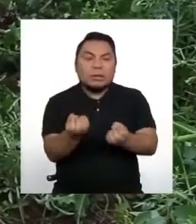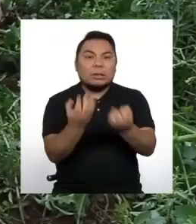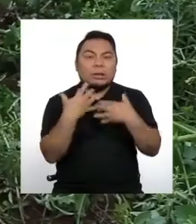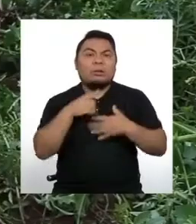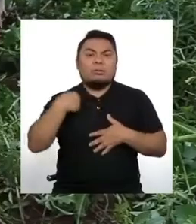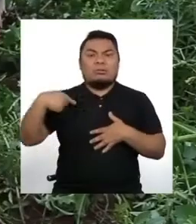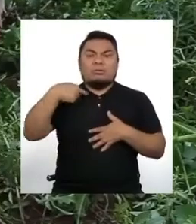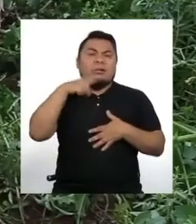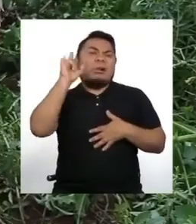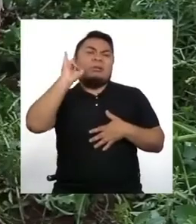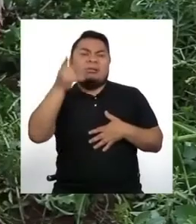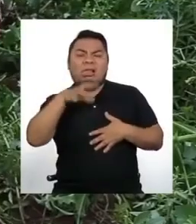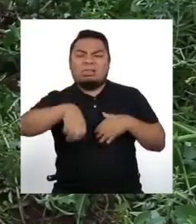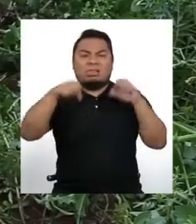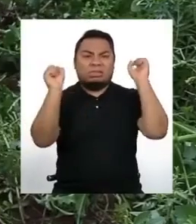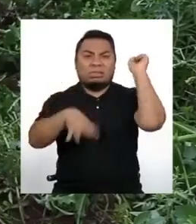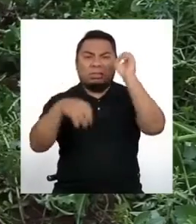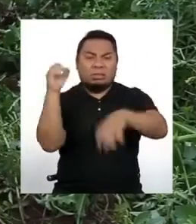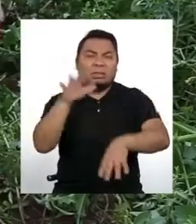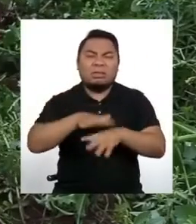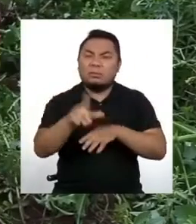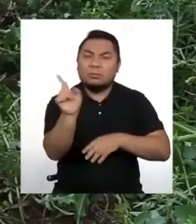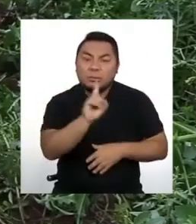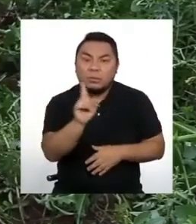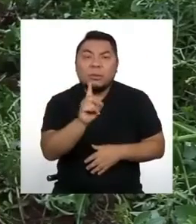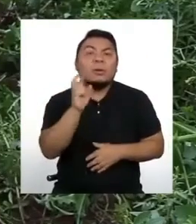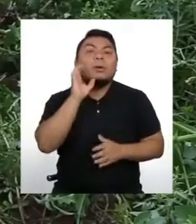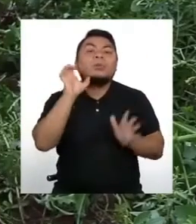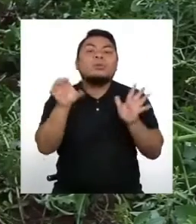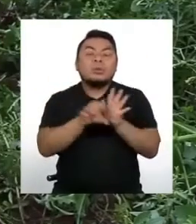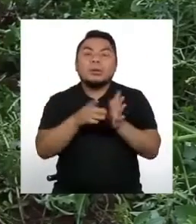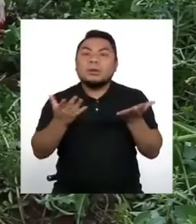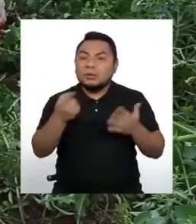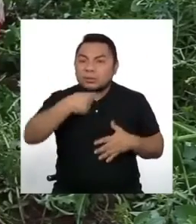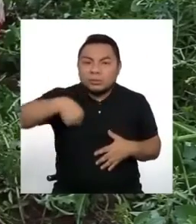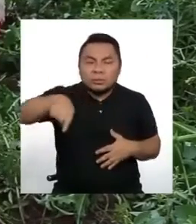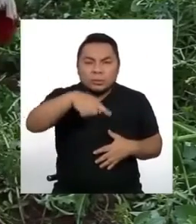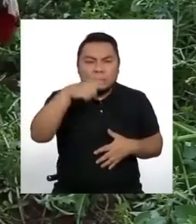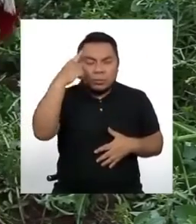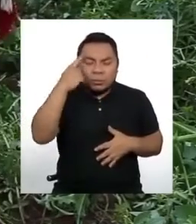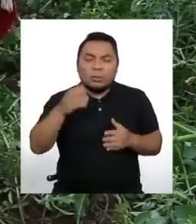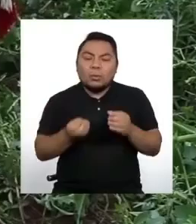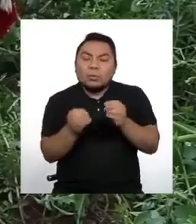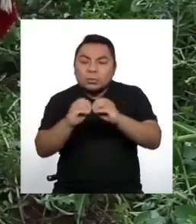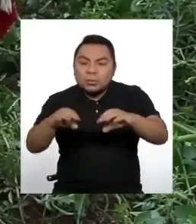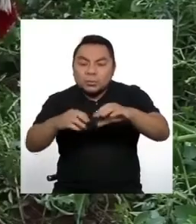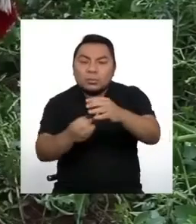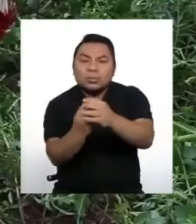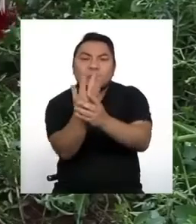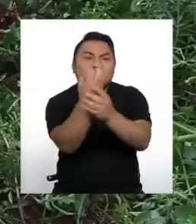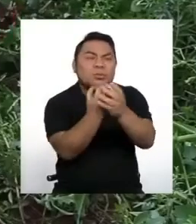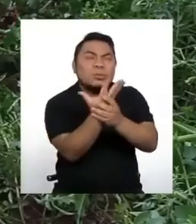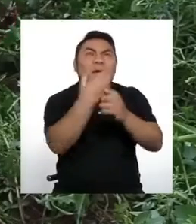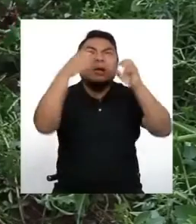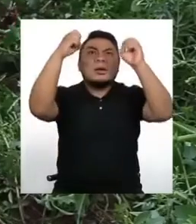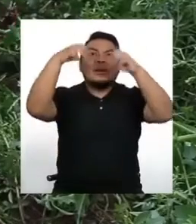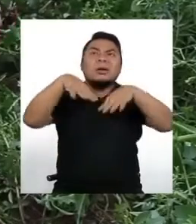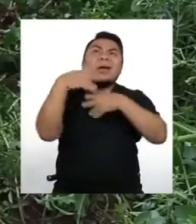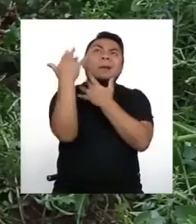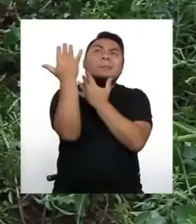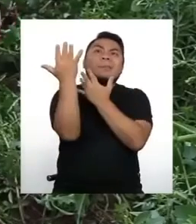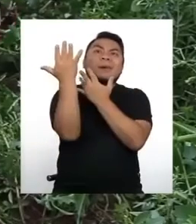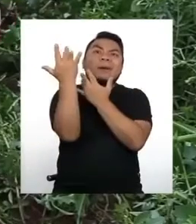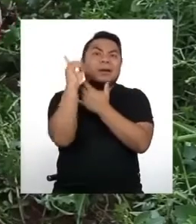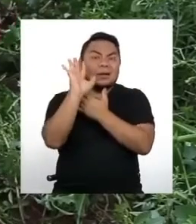Acompaña a tu niña o niño mostrándole las veces que sea necesario cómo debe guardar su ropa